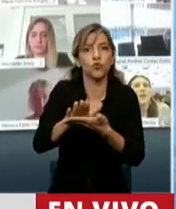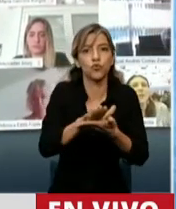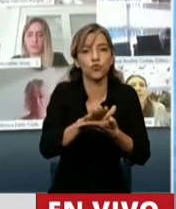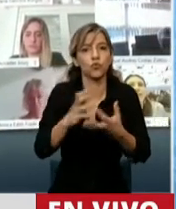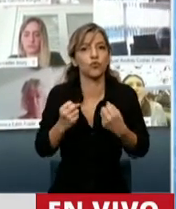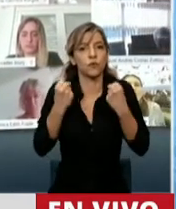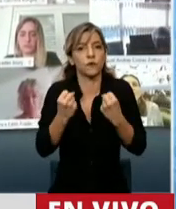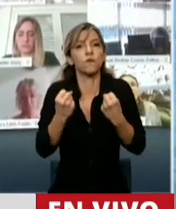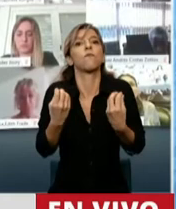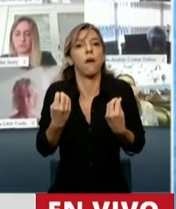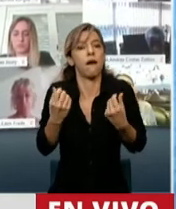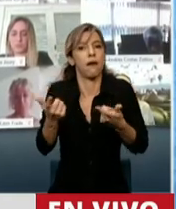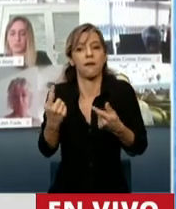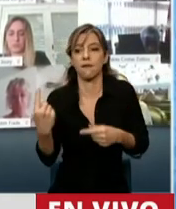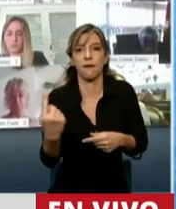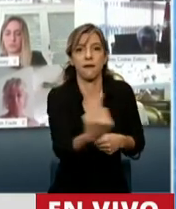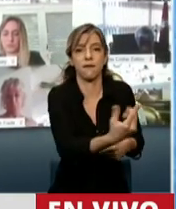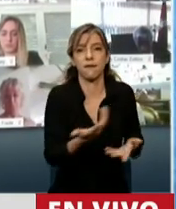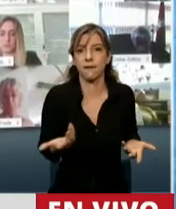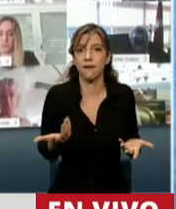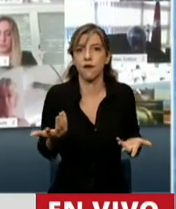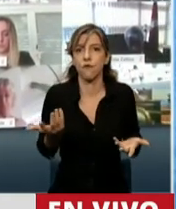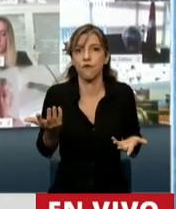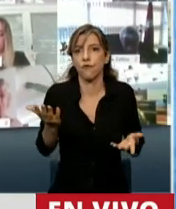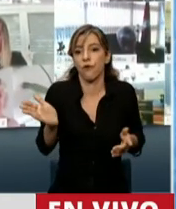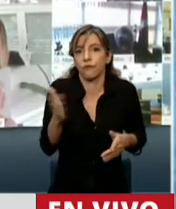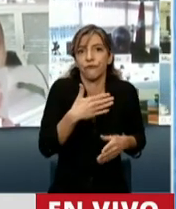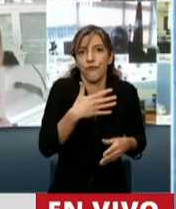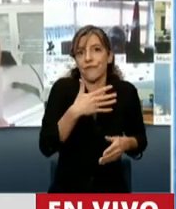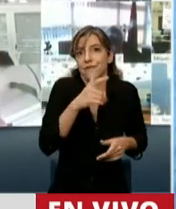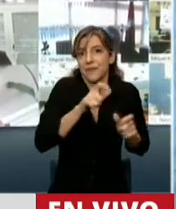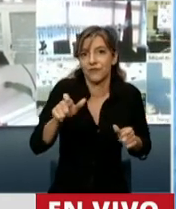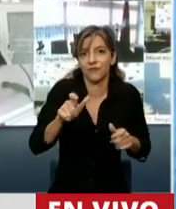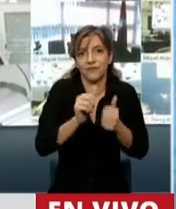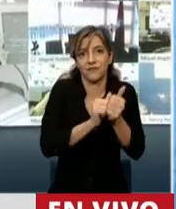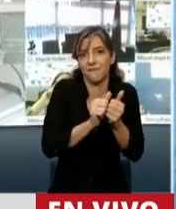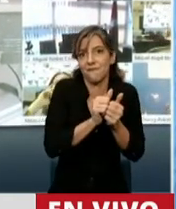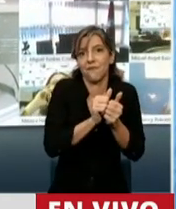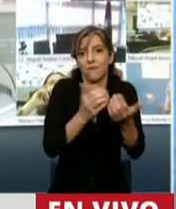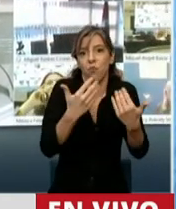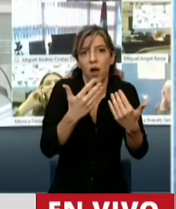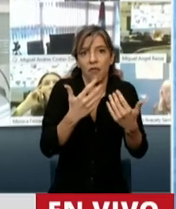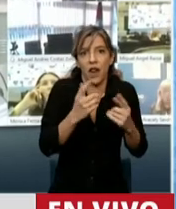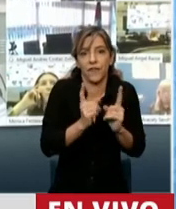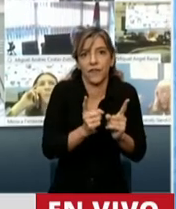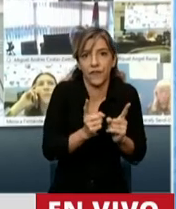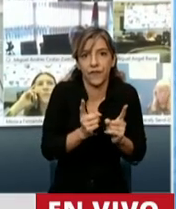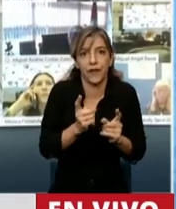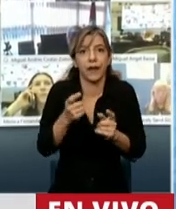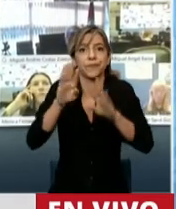para que cada uno de esos argentinos puedan sostener su pequeño local, su pequeña empresa, su trabajo